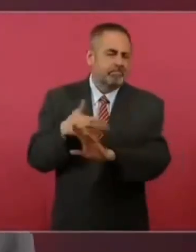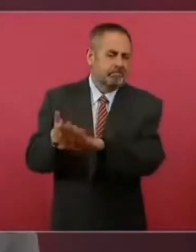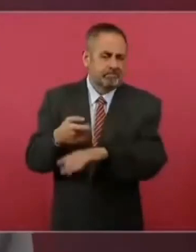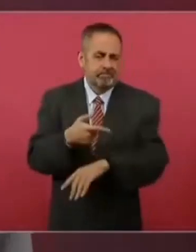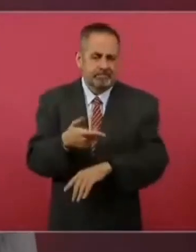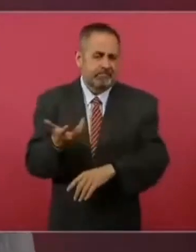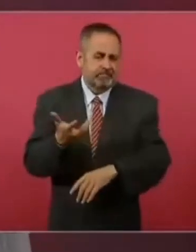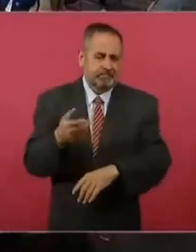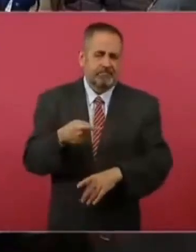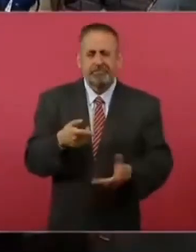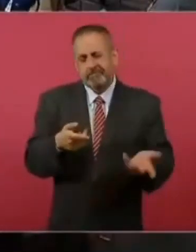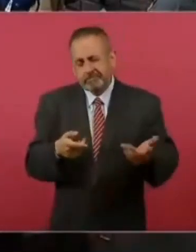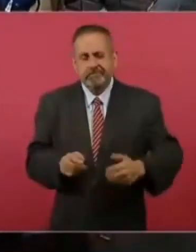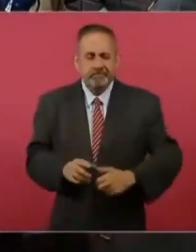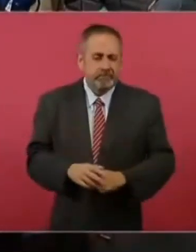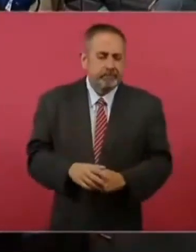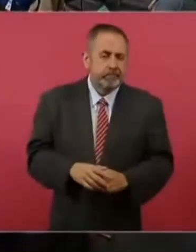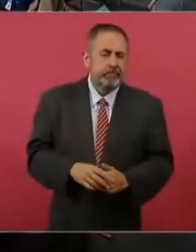que